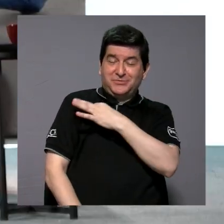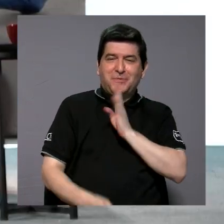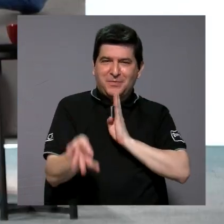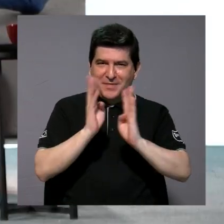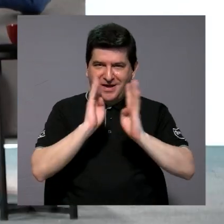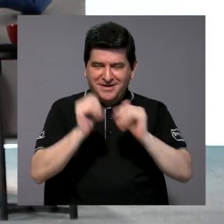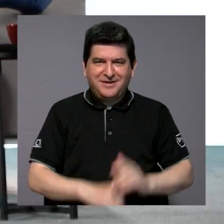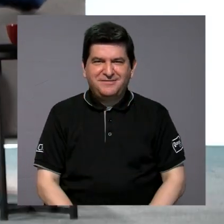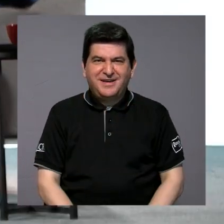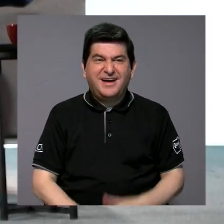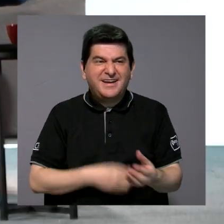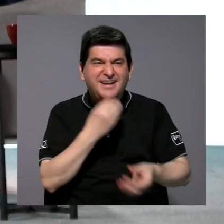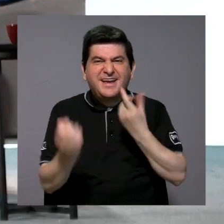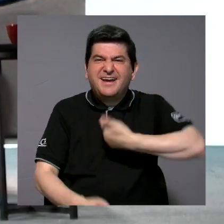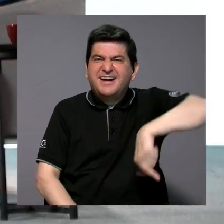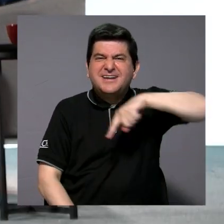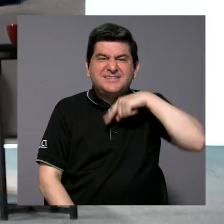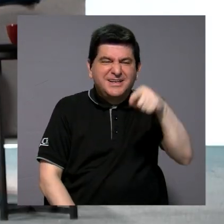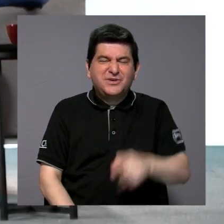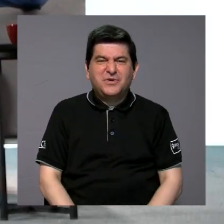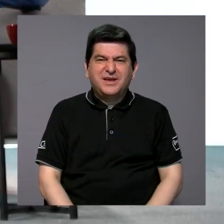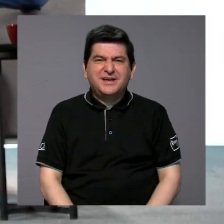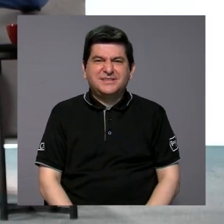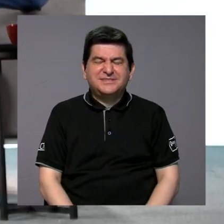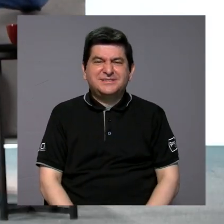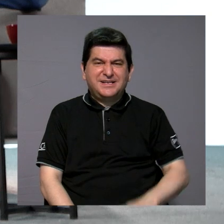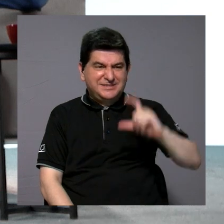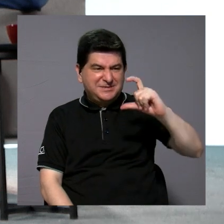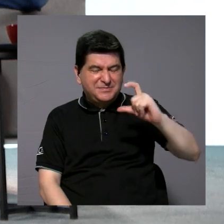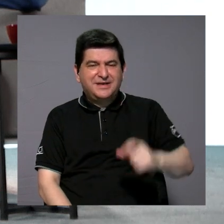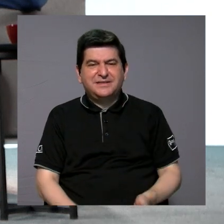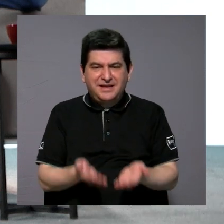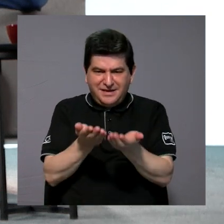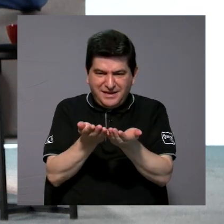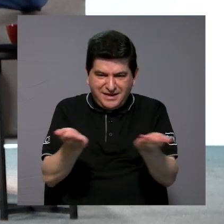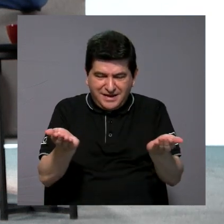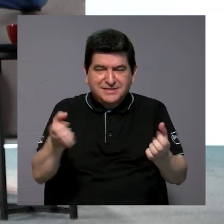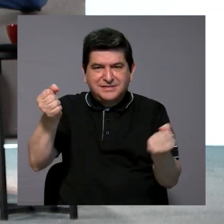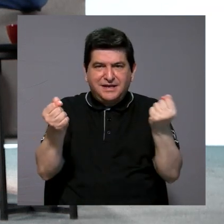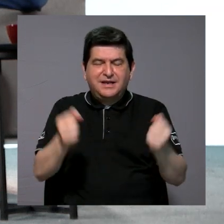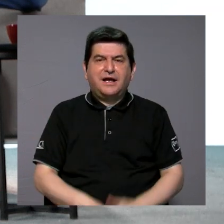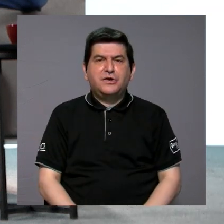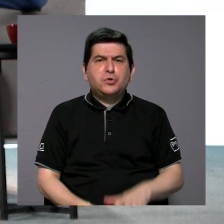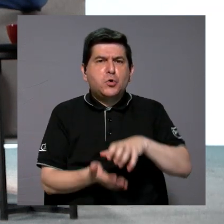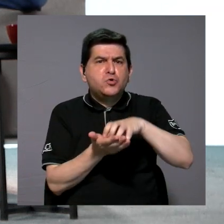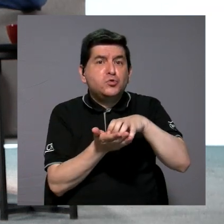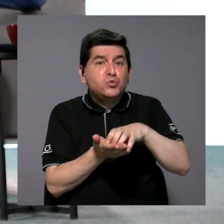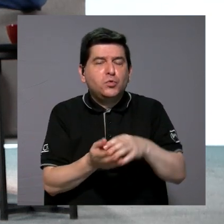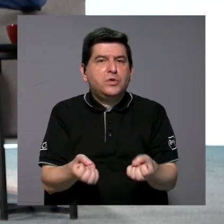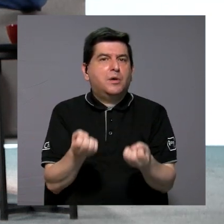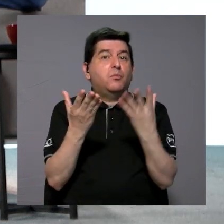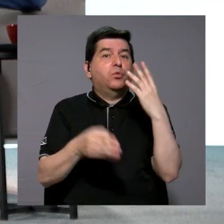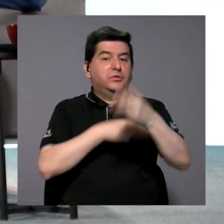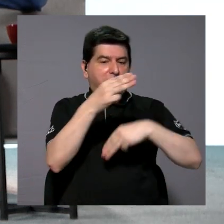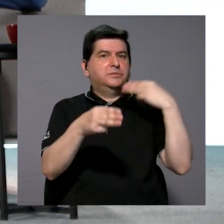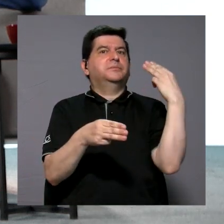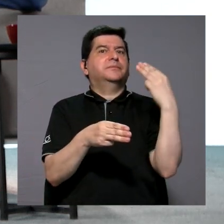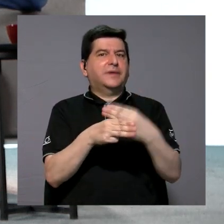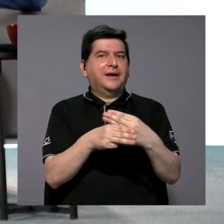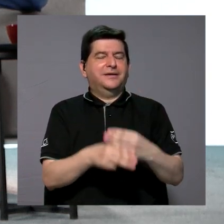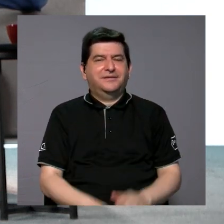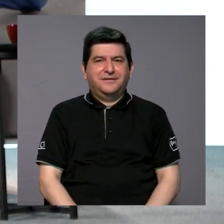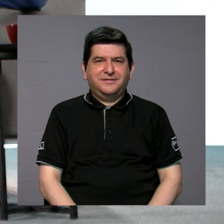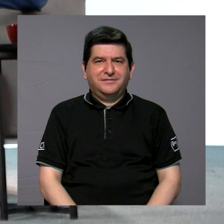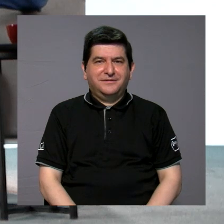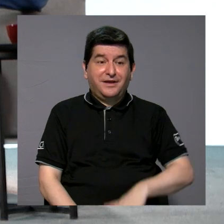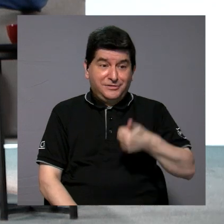hablemos qué hacemos nosotros con esas baterías que está generando muchísimo cuestionamiento a nivel mundial. Todo otro tema.